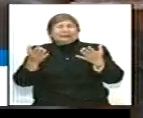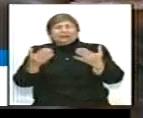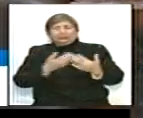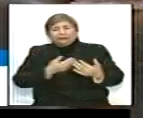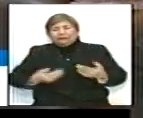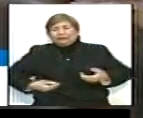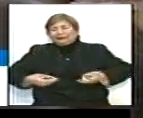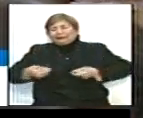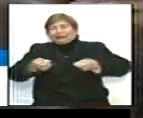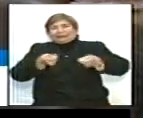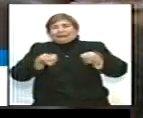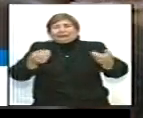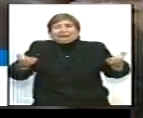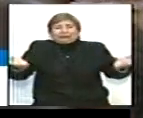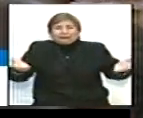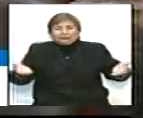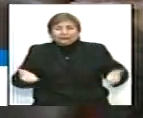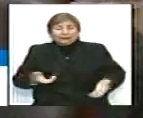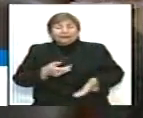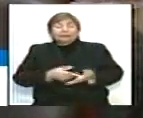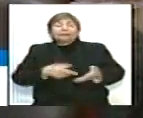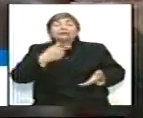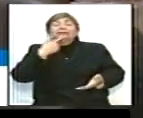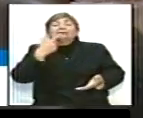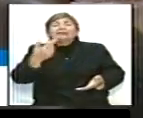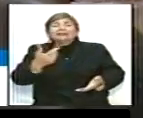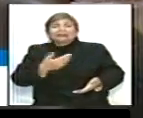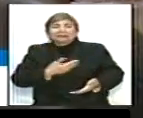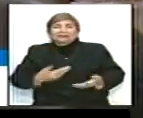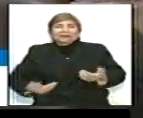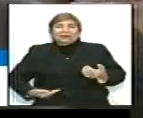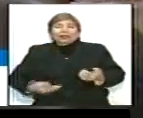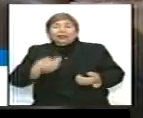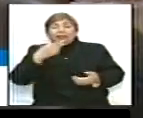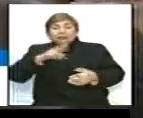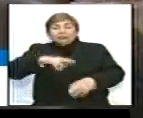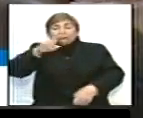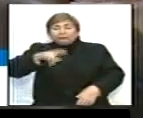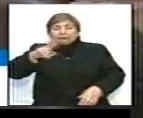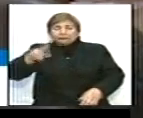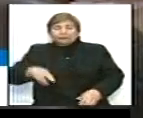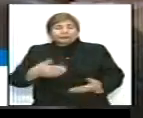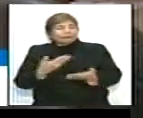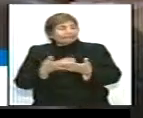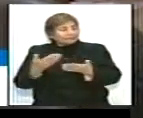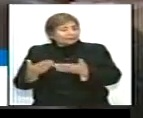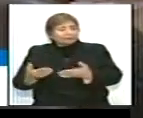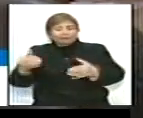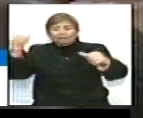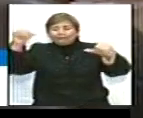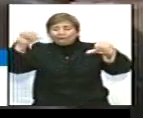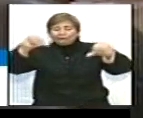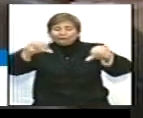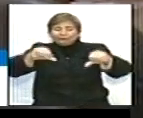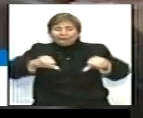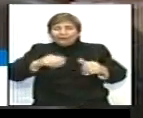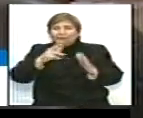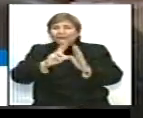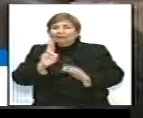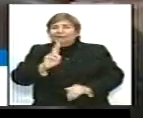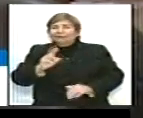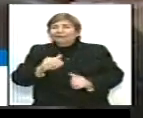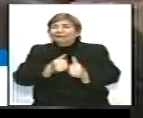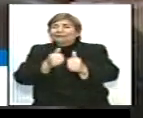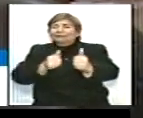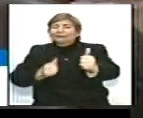gobernante que le dice al gobernador de una región que le dé los argumentos para echarse abajo una resolución y